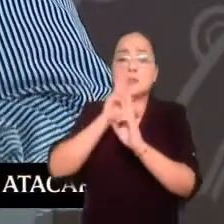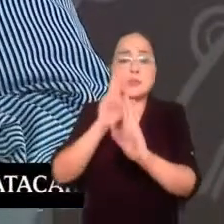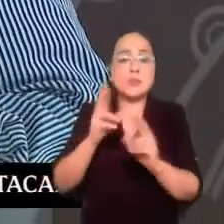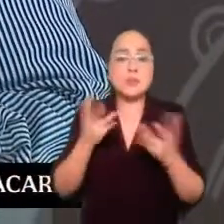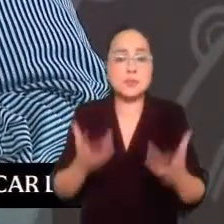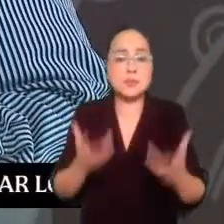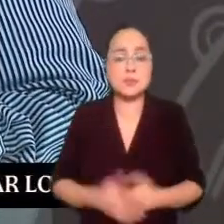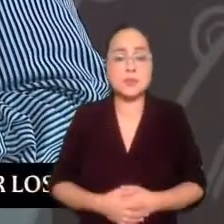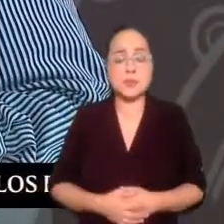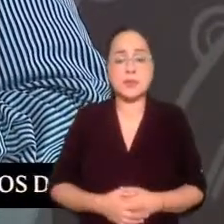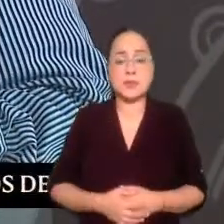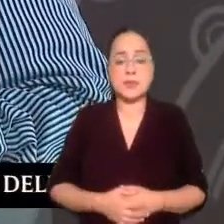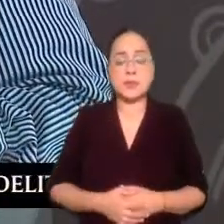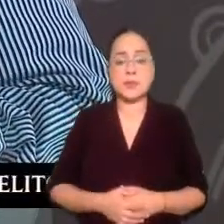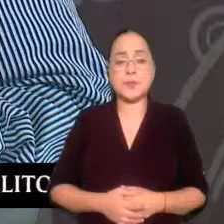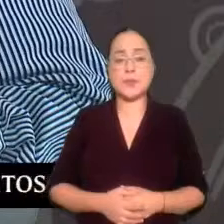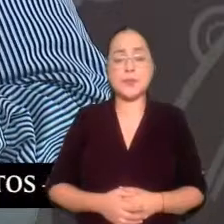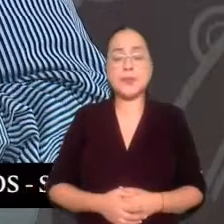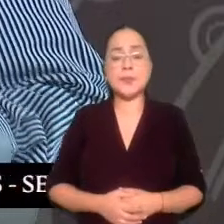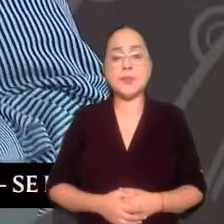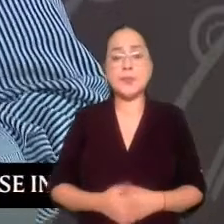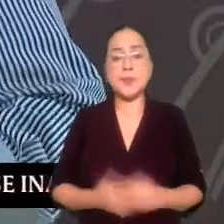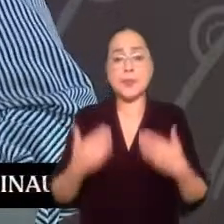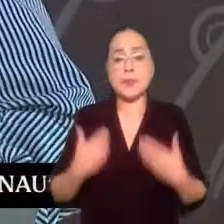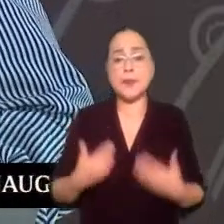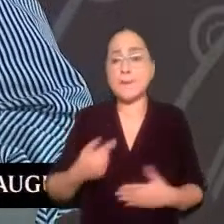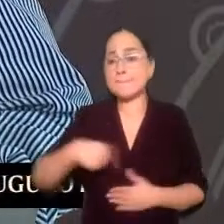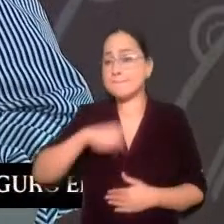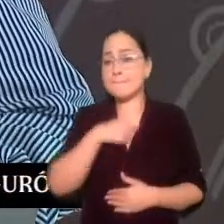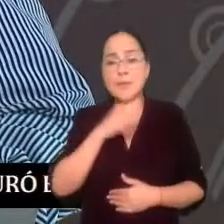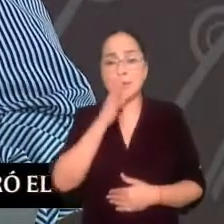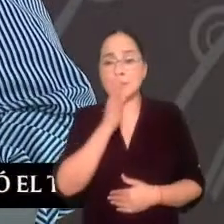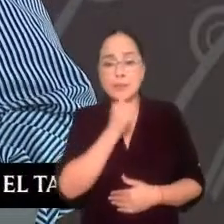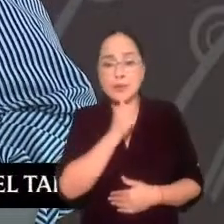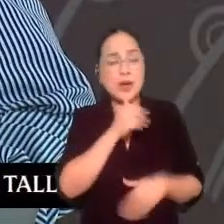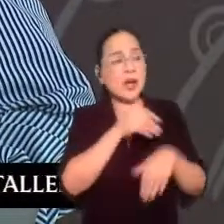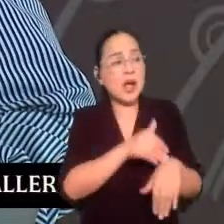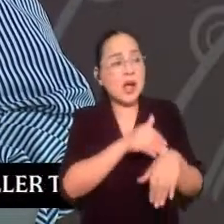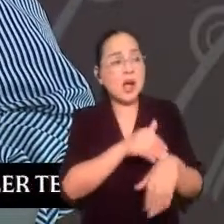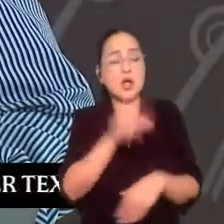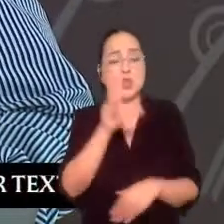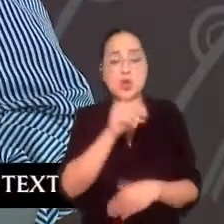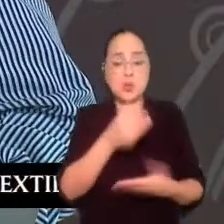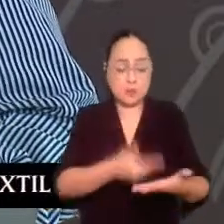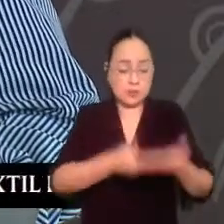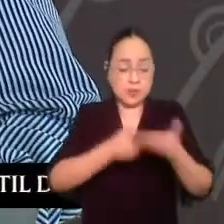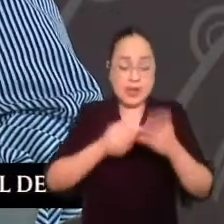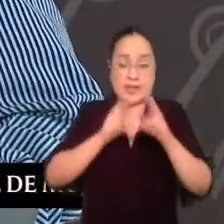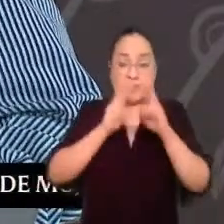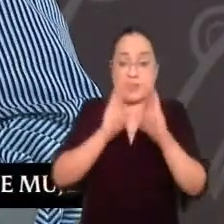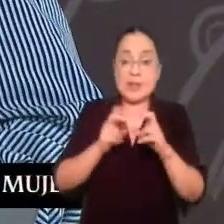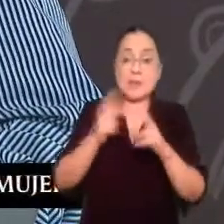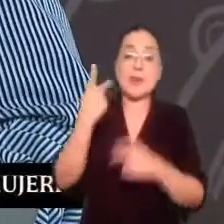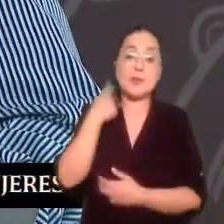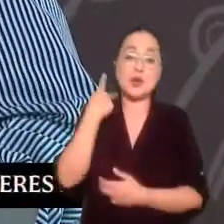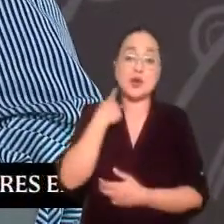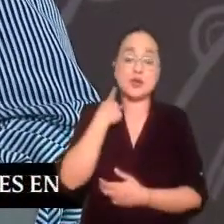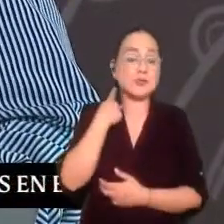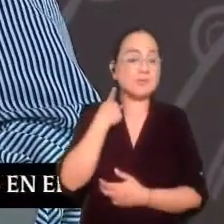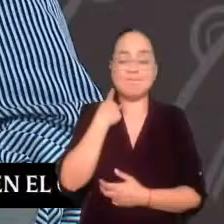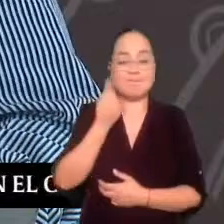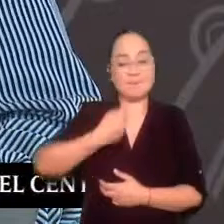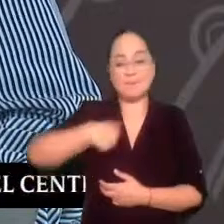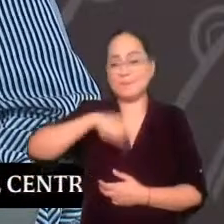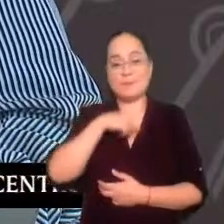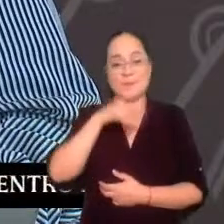Entonces, no podemos. Si su pliego de petitorio es político, no, es con nosotros. Nosotros somos